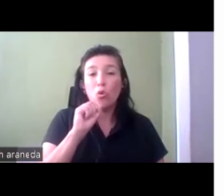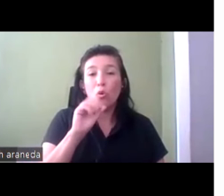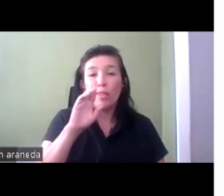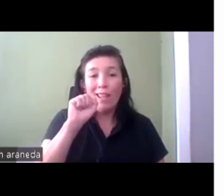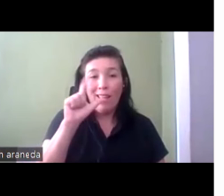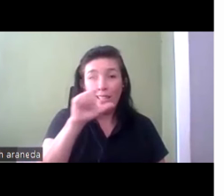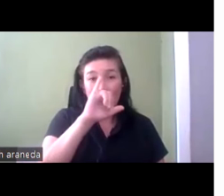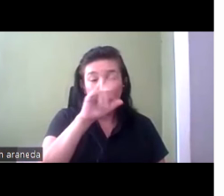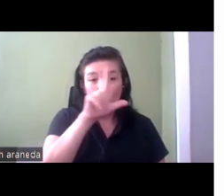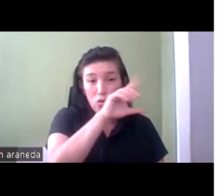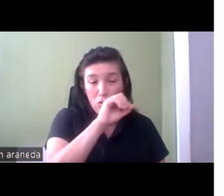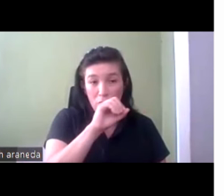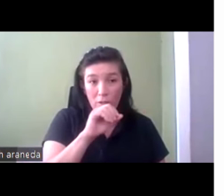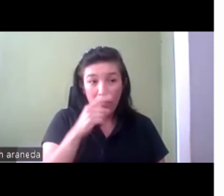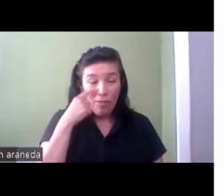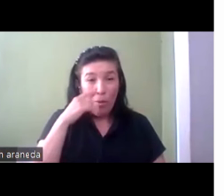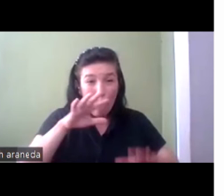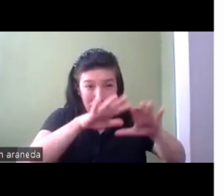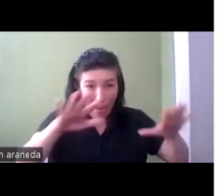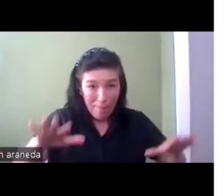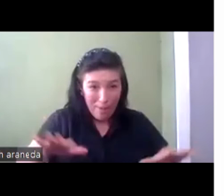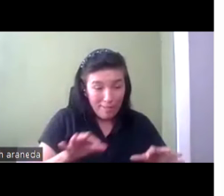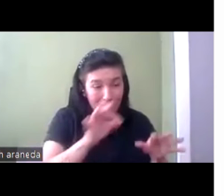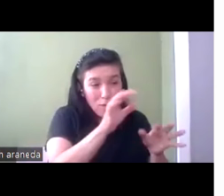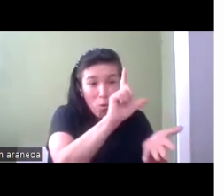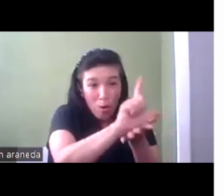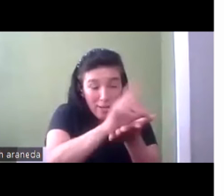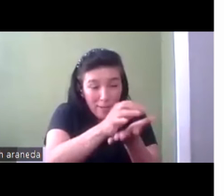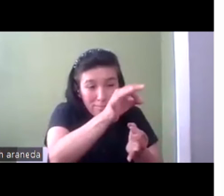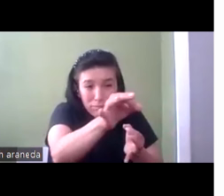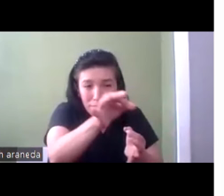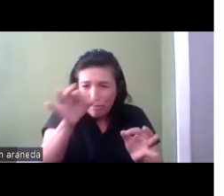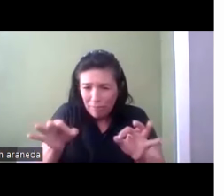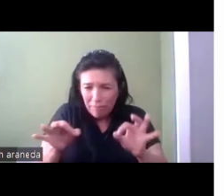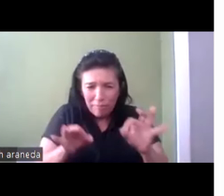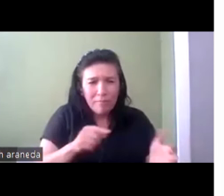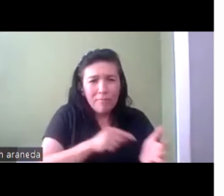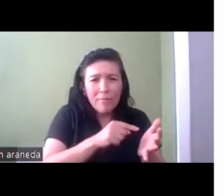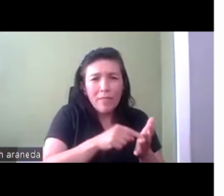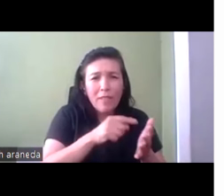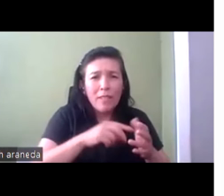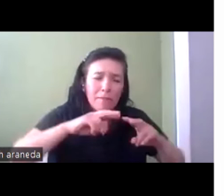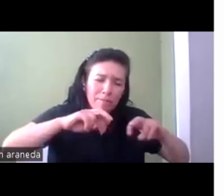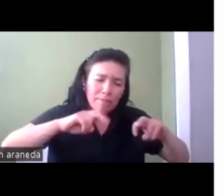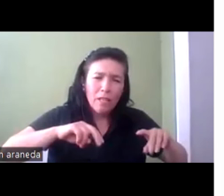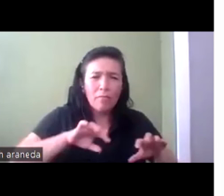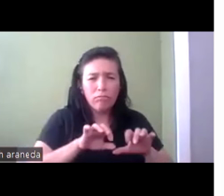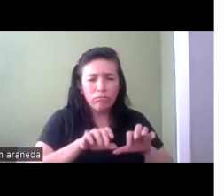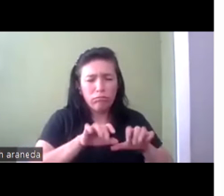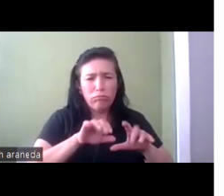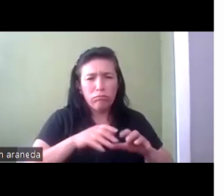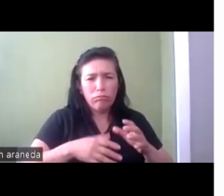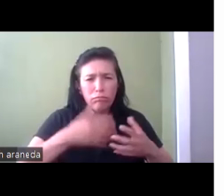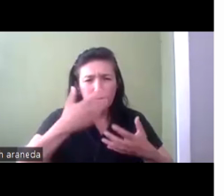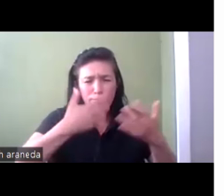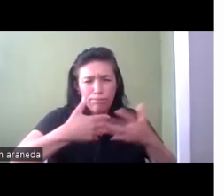mostraba antes de topográfico, se puede evidenciar a través de un análisis de densidad que finalmente mide la